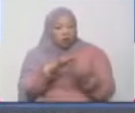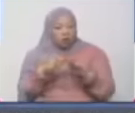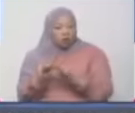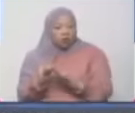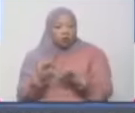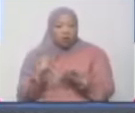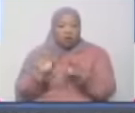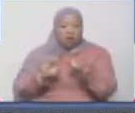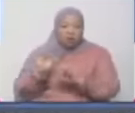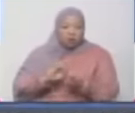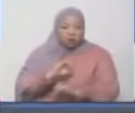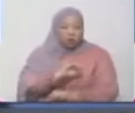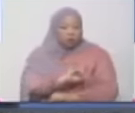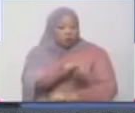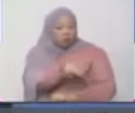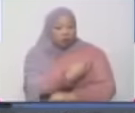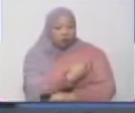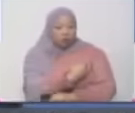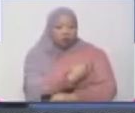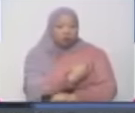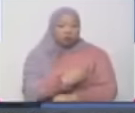tiene que revisarse.